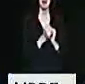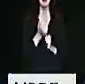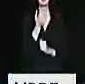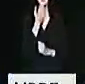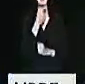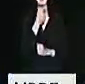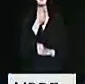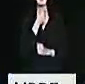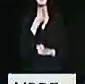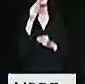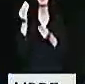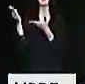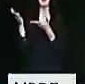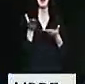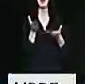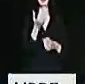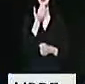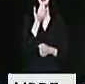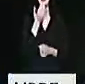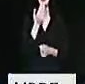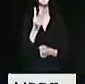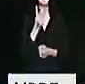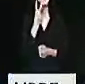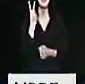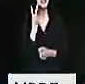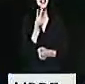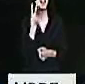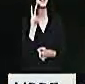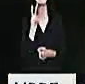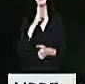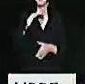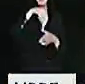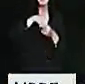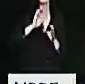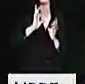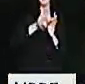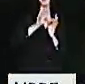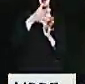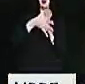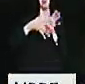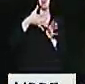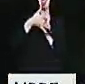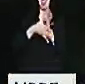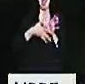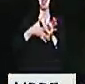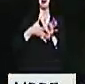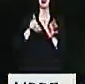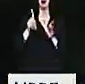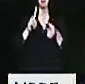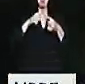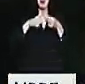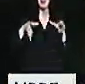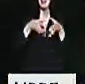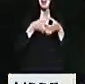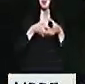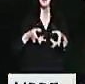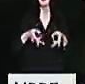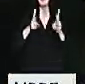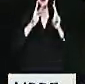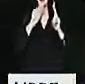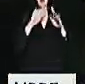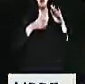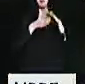también queremos darle la bienvenida, por supuesto, también a Viviana, que forma parte de nuestro equipo, nuestra intérprete en lengua de señas, que es parte de nuestro equipo y que nos permite